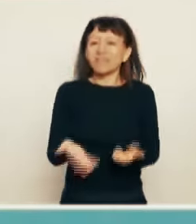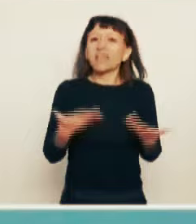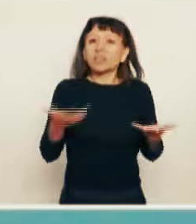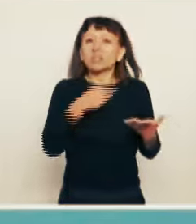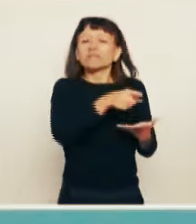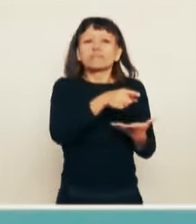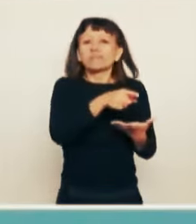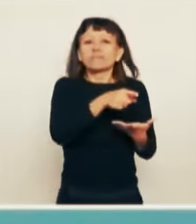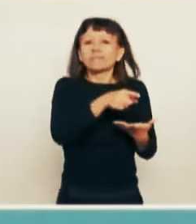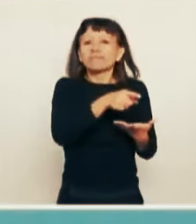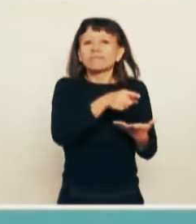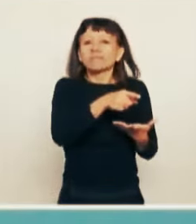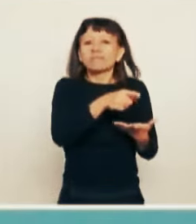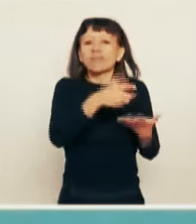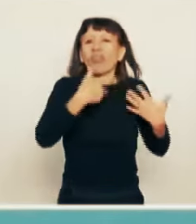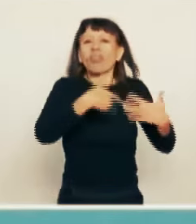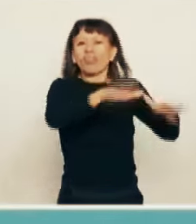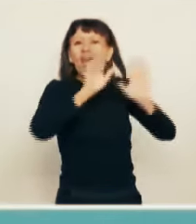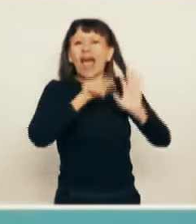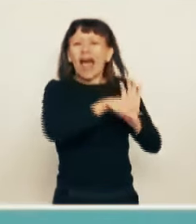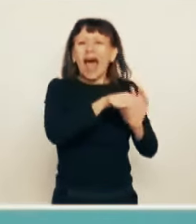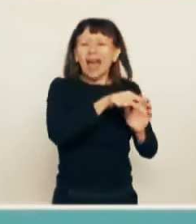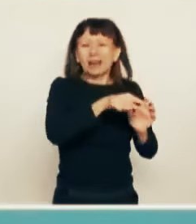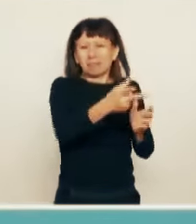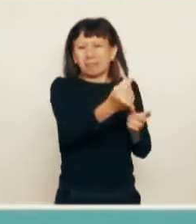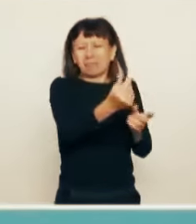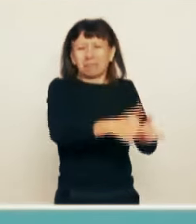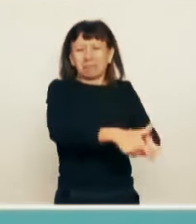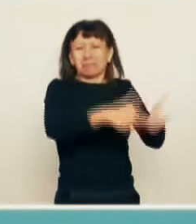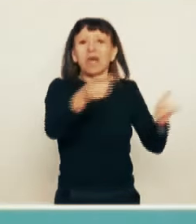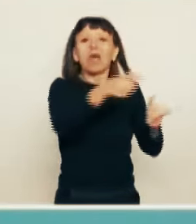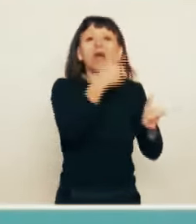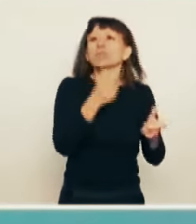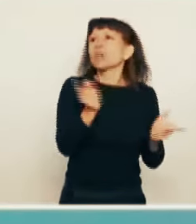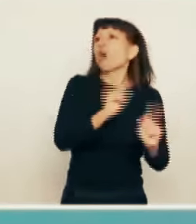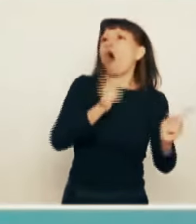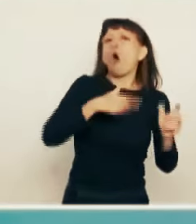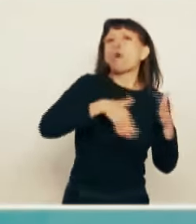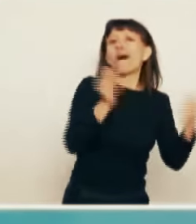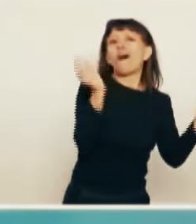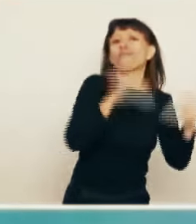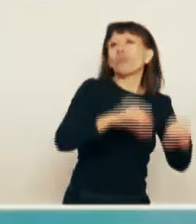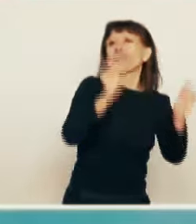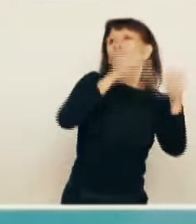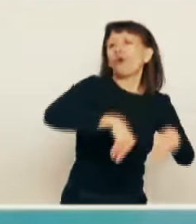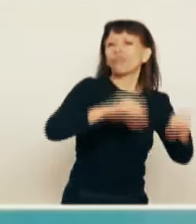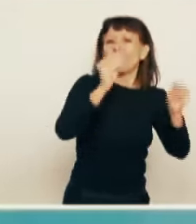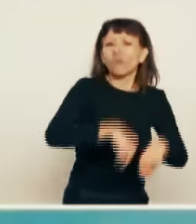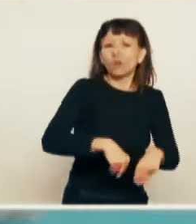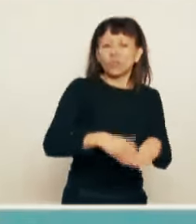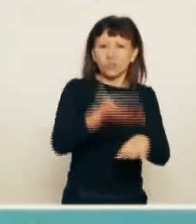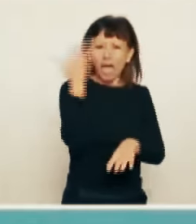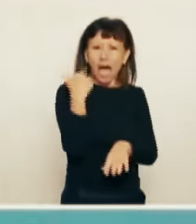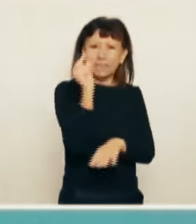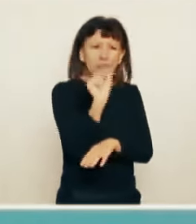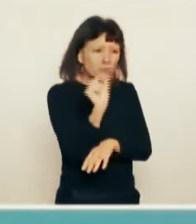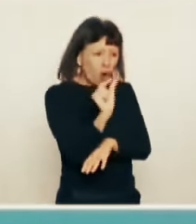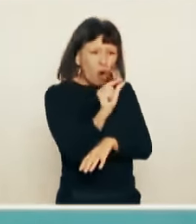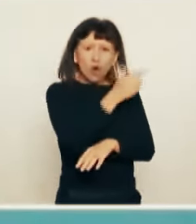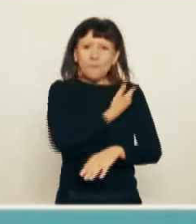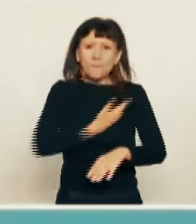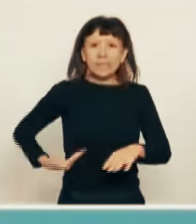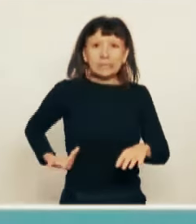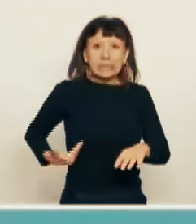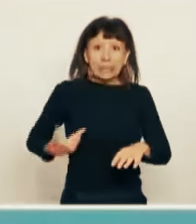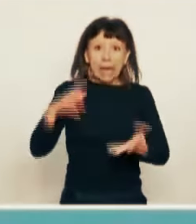manejar más esas brutales sumas de dinero. Dice que se funden todos y el que hasta hace poco era presidente de la Cámara no se